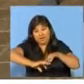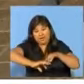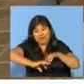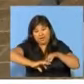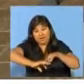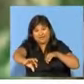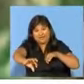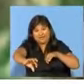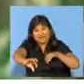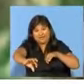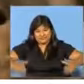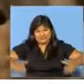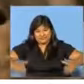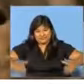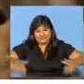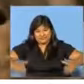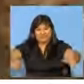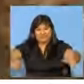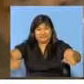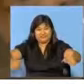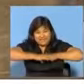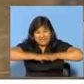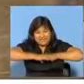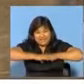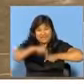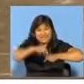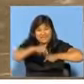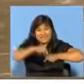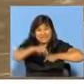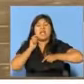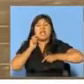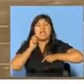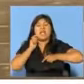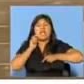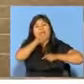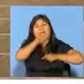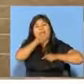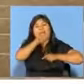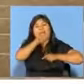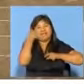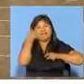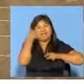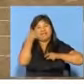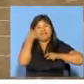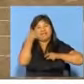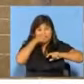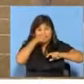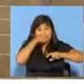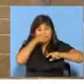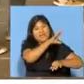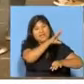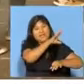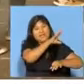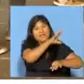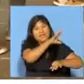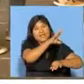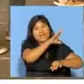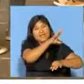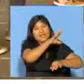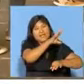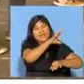de un de un mini camión que teníamos en escuela que viaja tecnópolis y